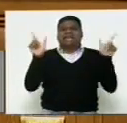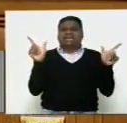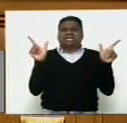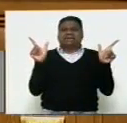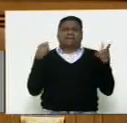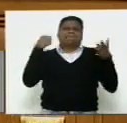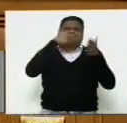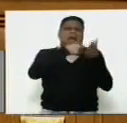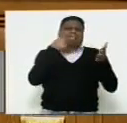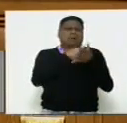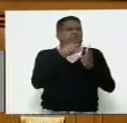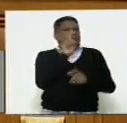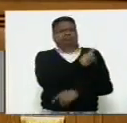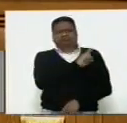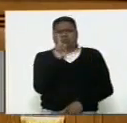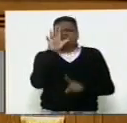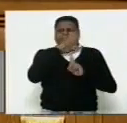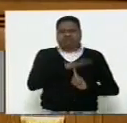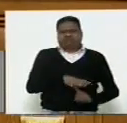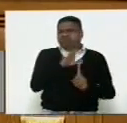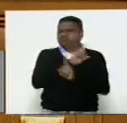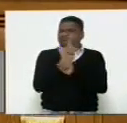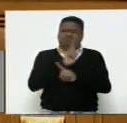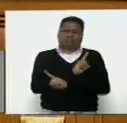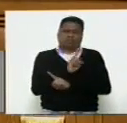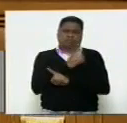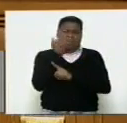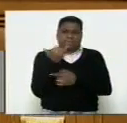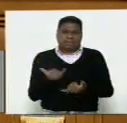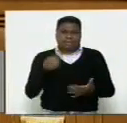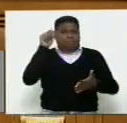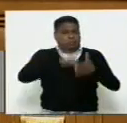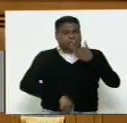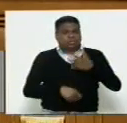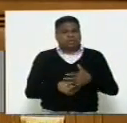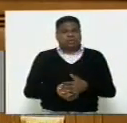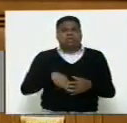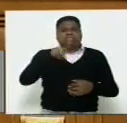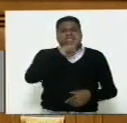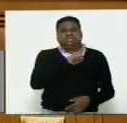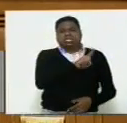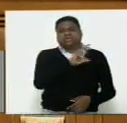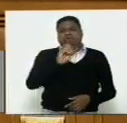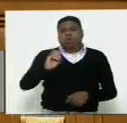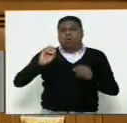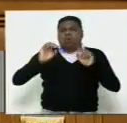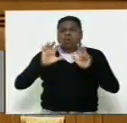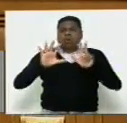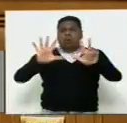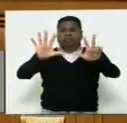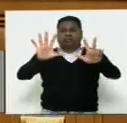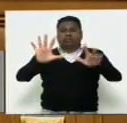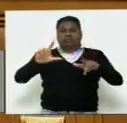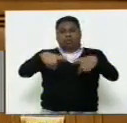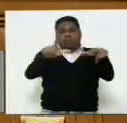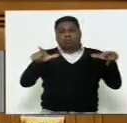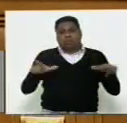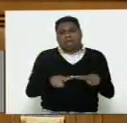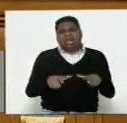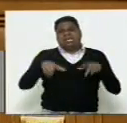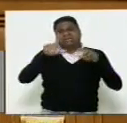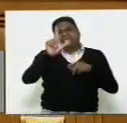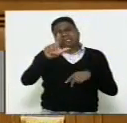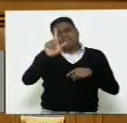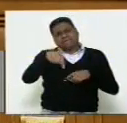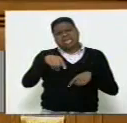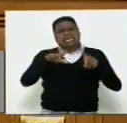sobre la base de la cual se han constituido en nuestro país 108 fiscalías especializadas y 74 tribunales en